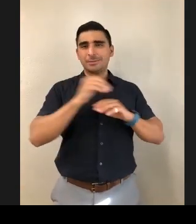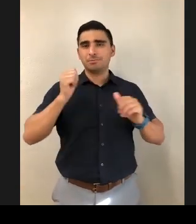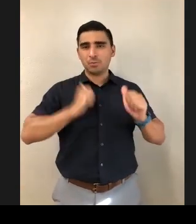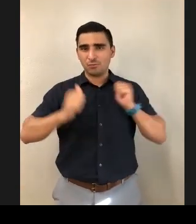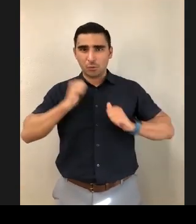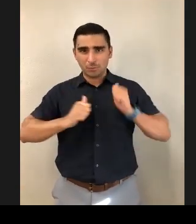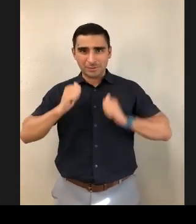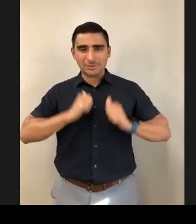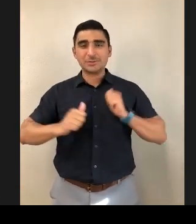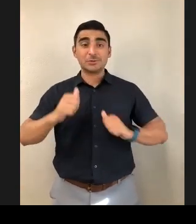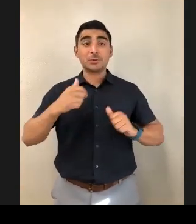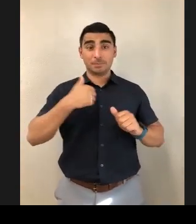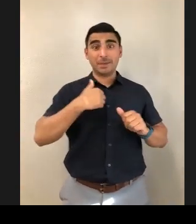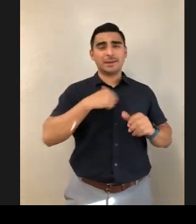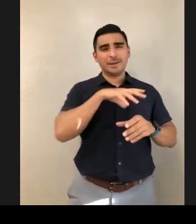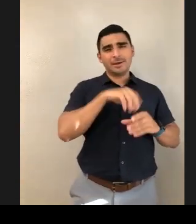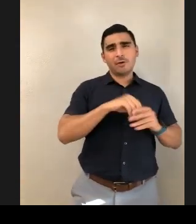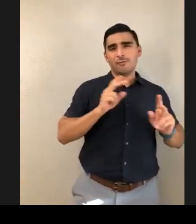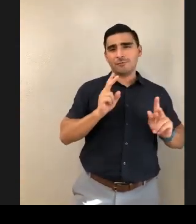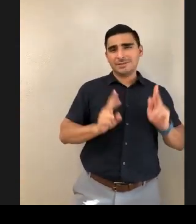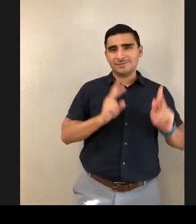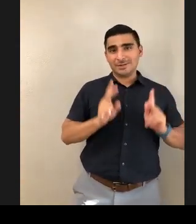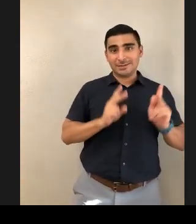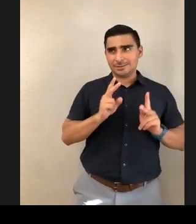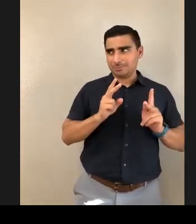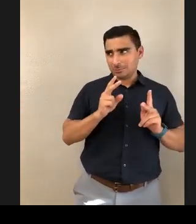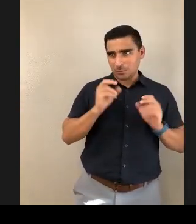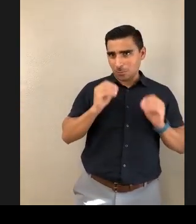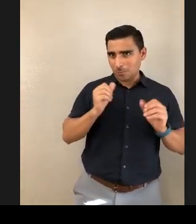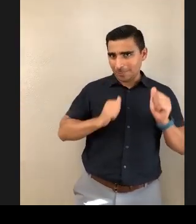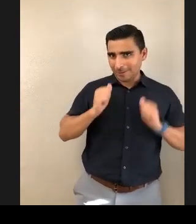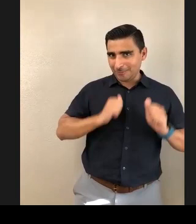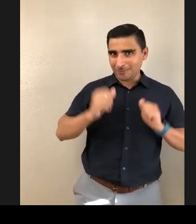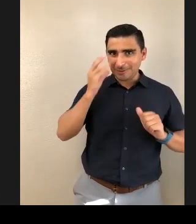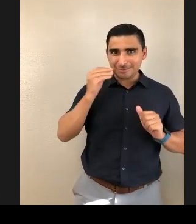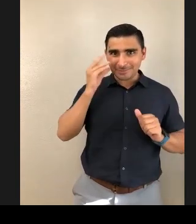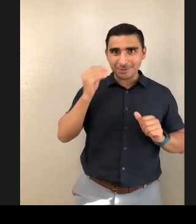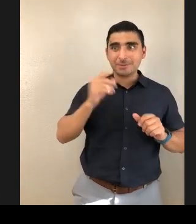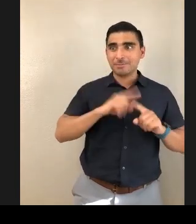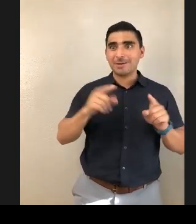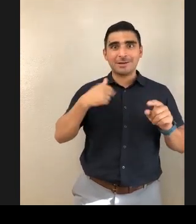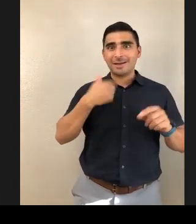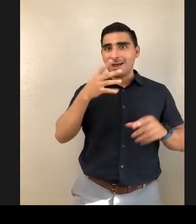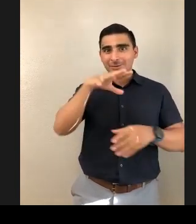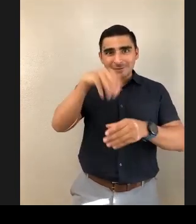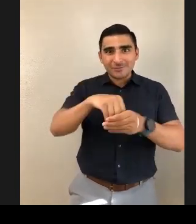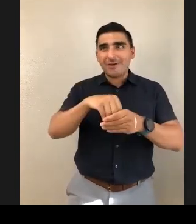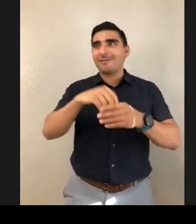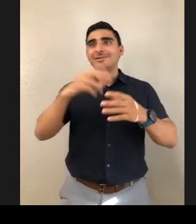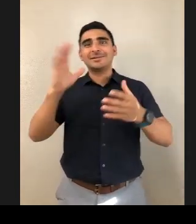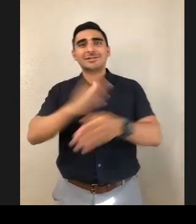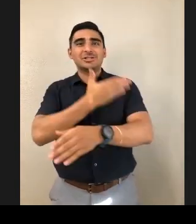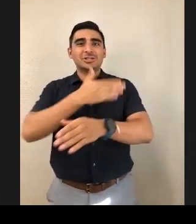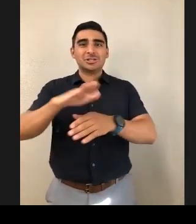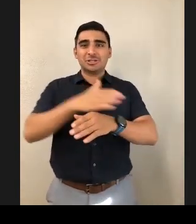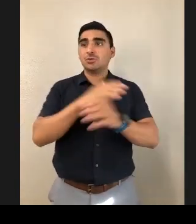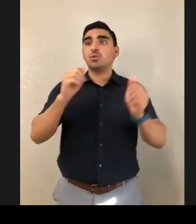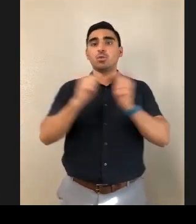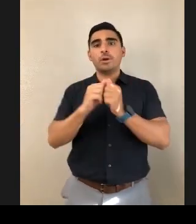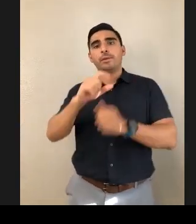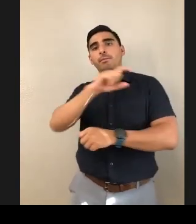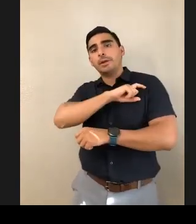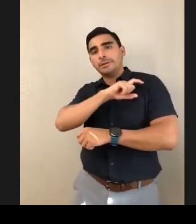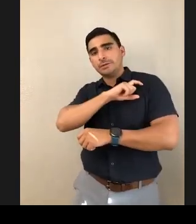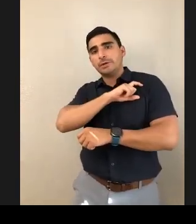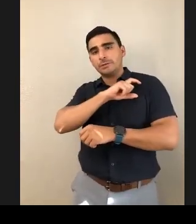cuando se presentó la obra. Y eso sucedió con personas que no tenían ninguna experiencia